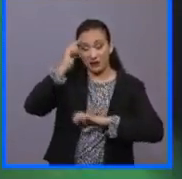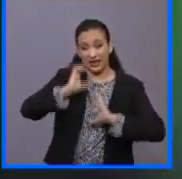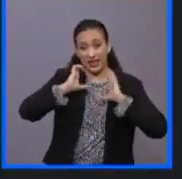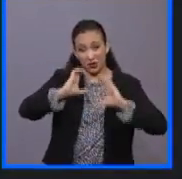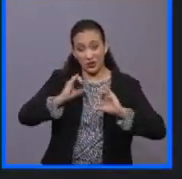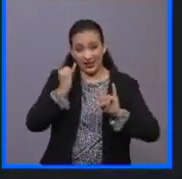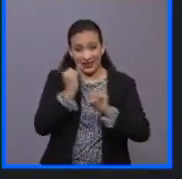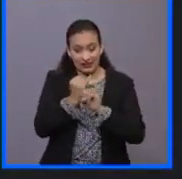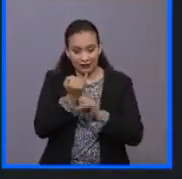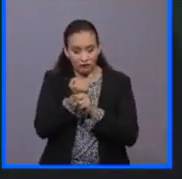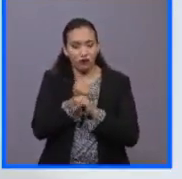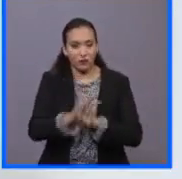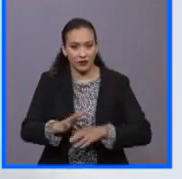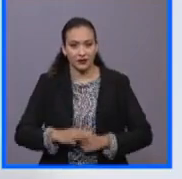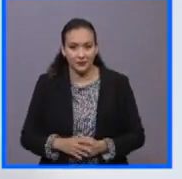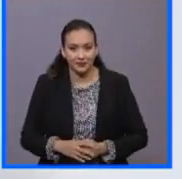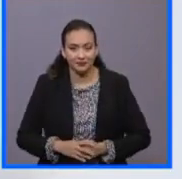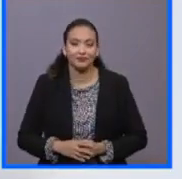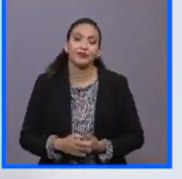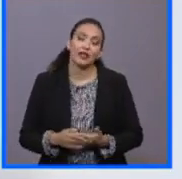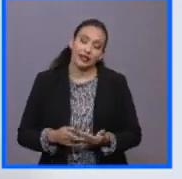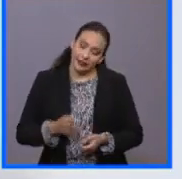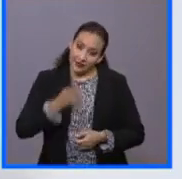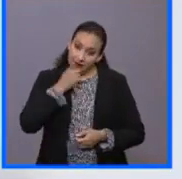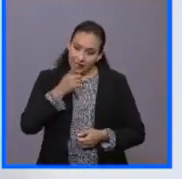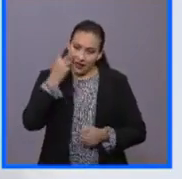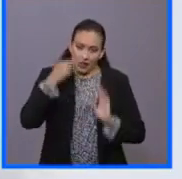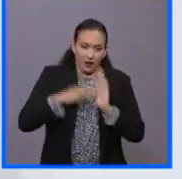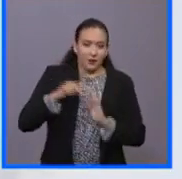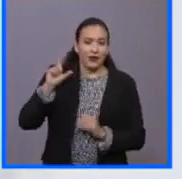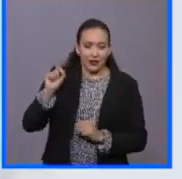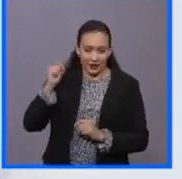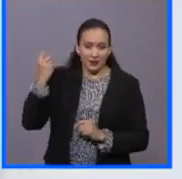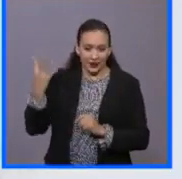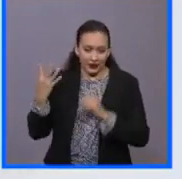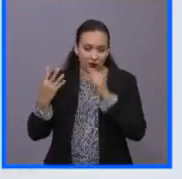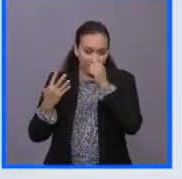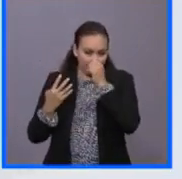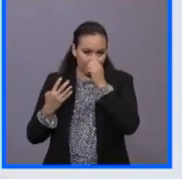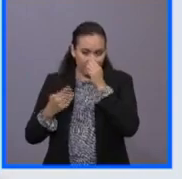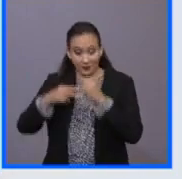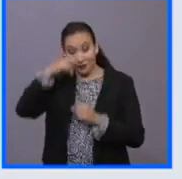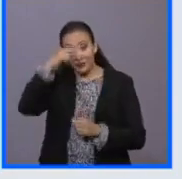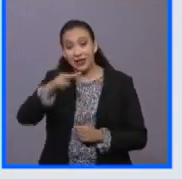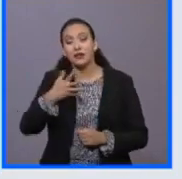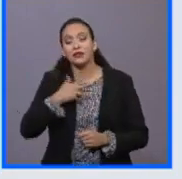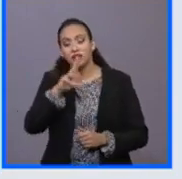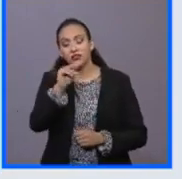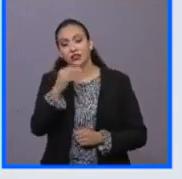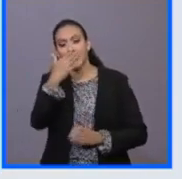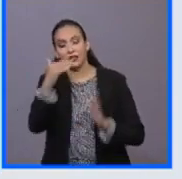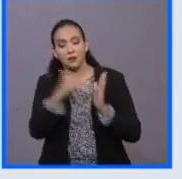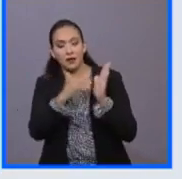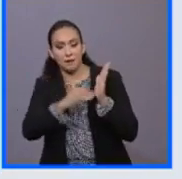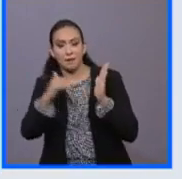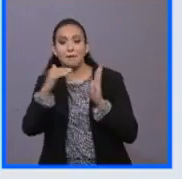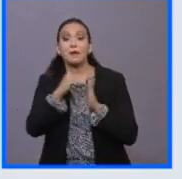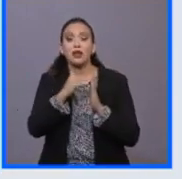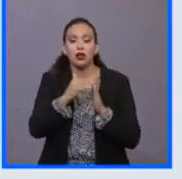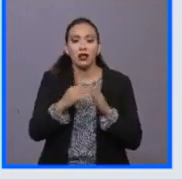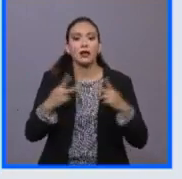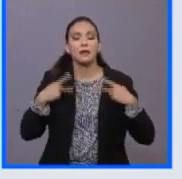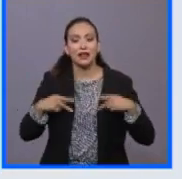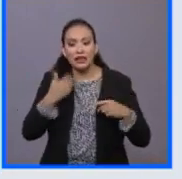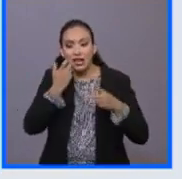ciberseguridad C-Link. El estudio destaca que en 2024 México registró 85,000 millones de intentos